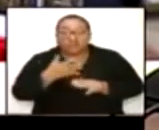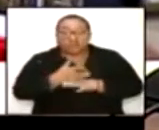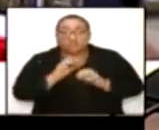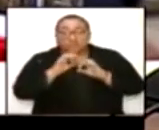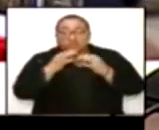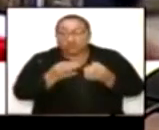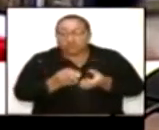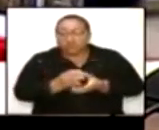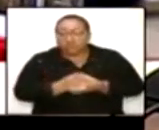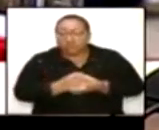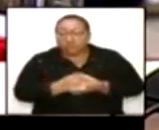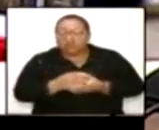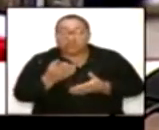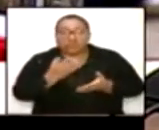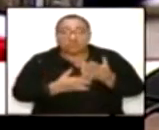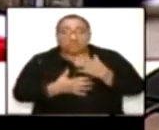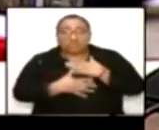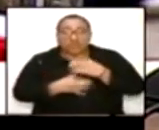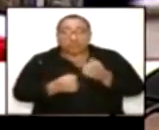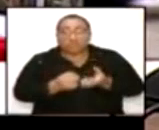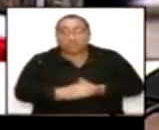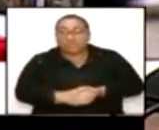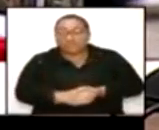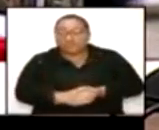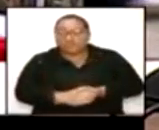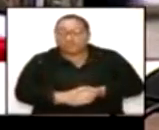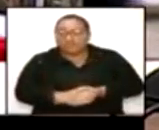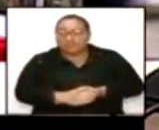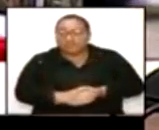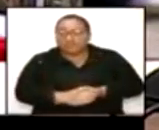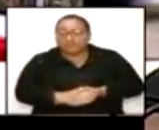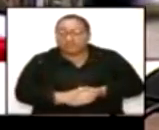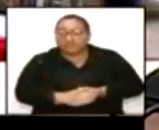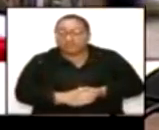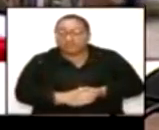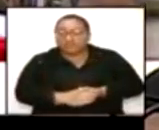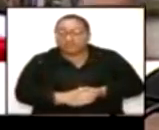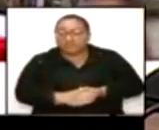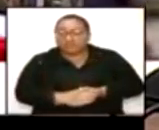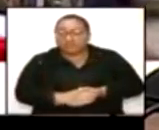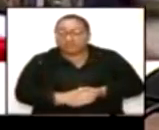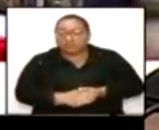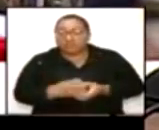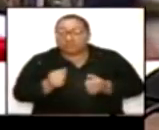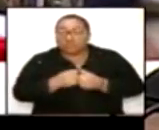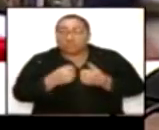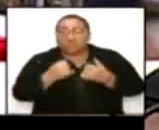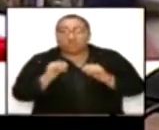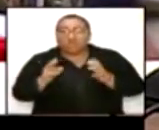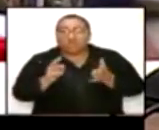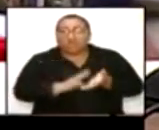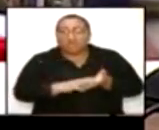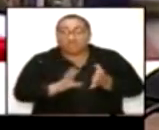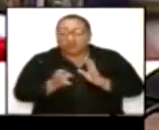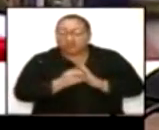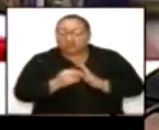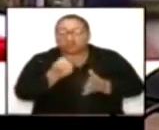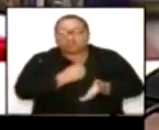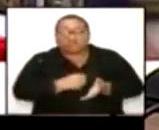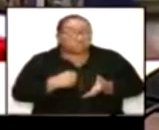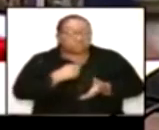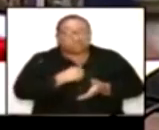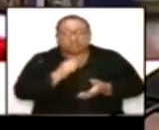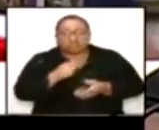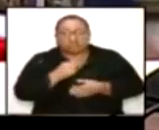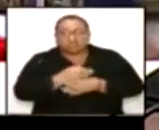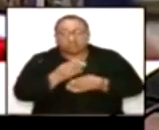su familia a los servicios de salud. Y lo que ha puesto énfasis también en este informe la defensora adjunta es que lastimosamente